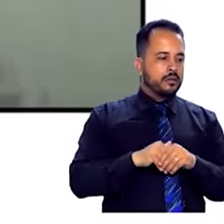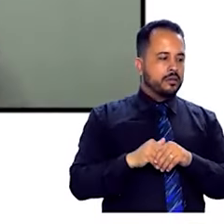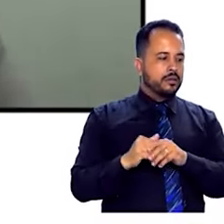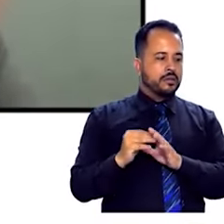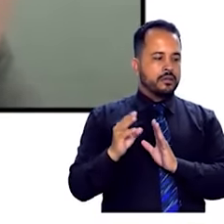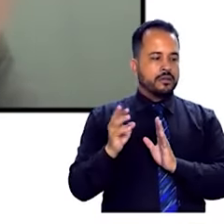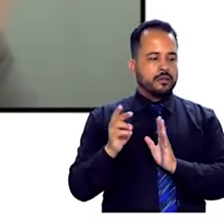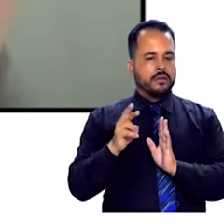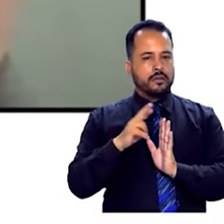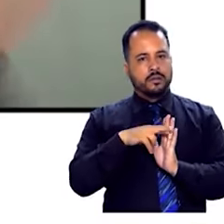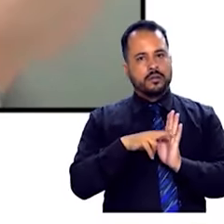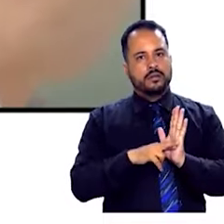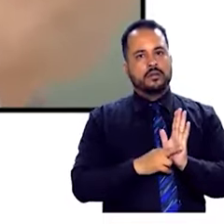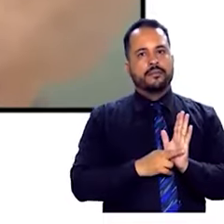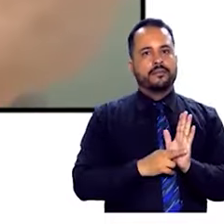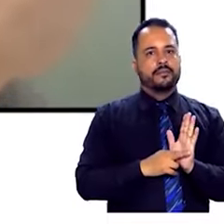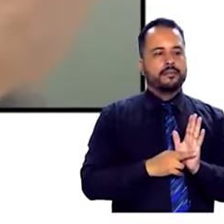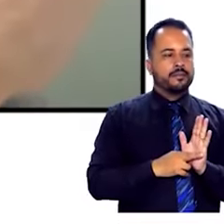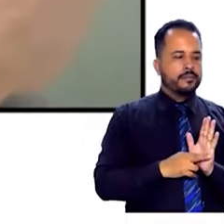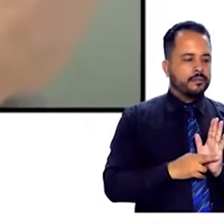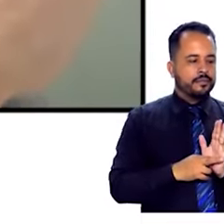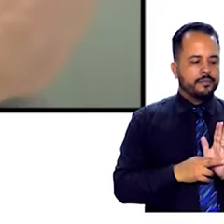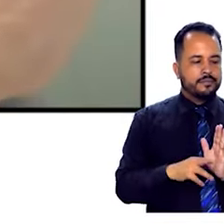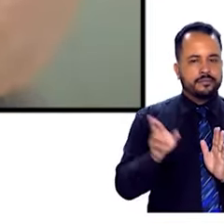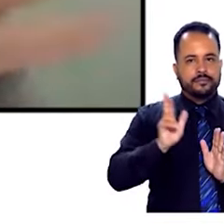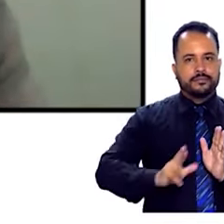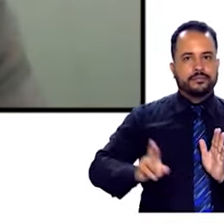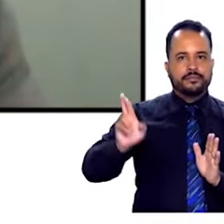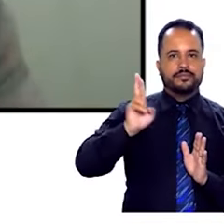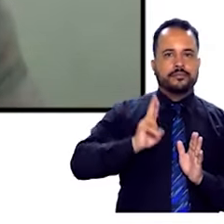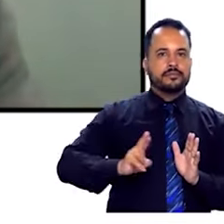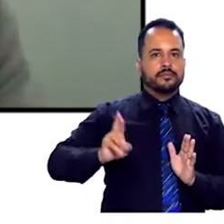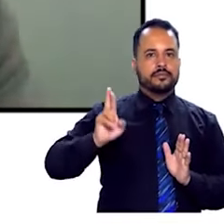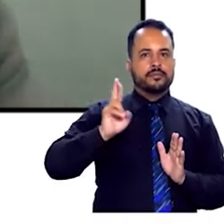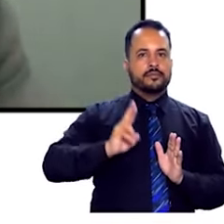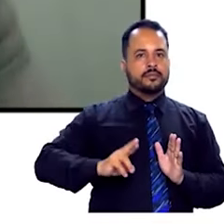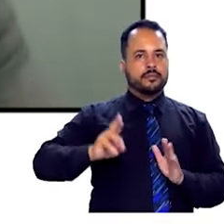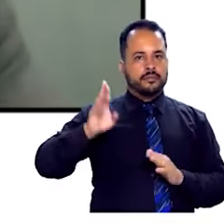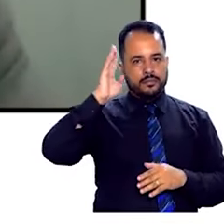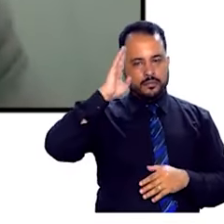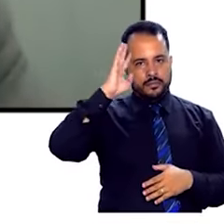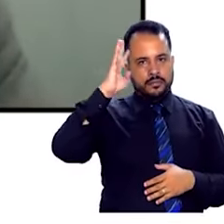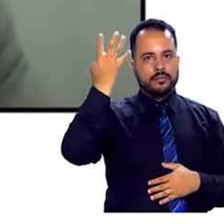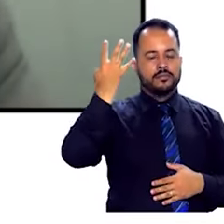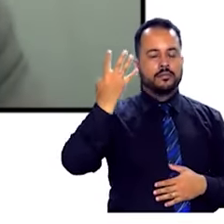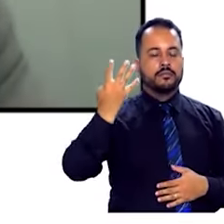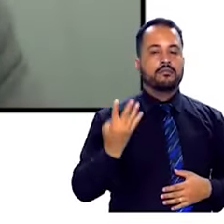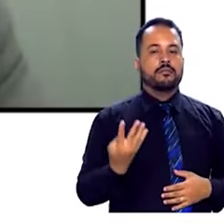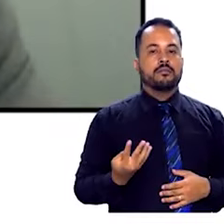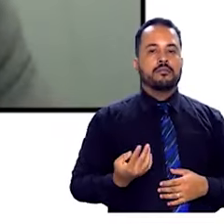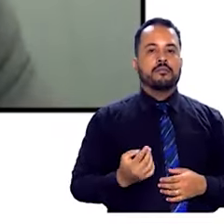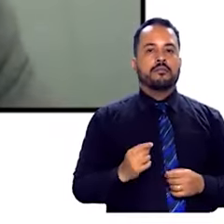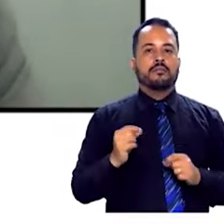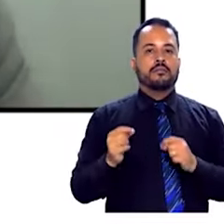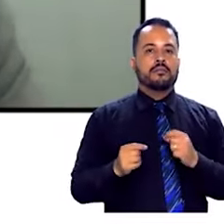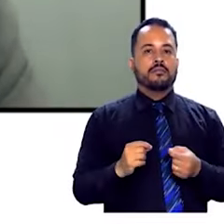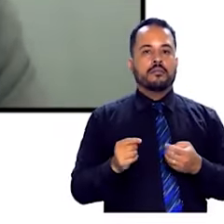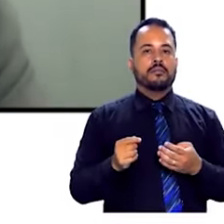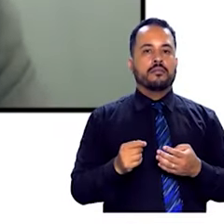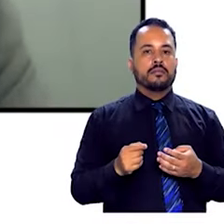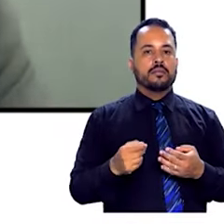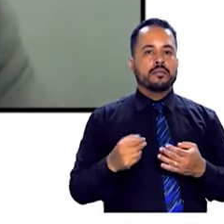vinculan estilo GR Marx la regla 10 americana est Son mis principios me puedo apartar de Argentina siquiera